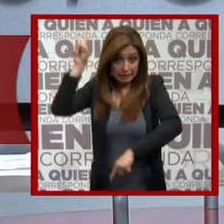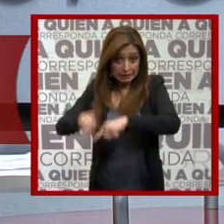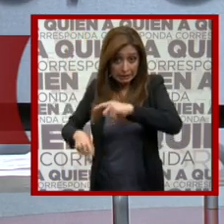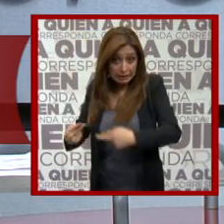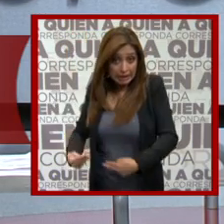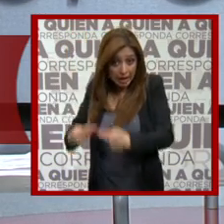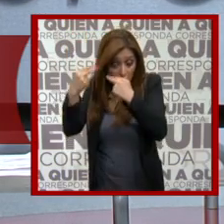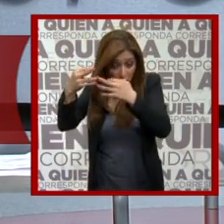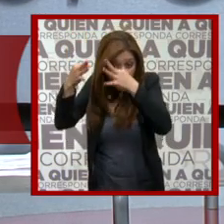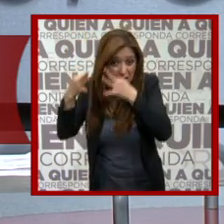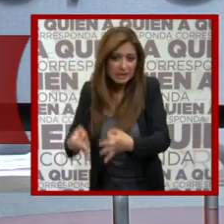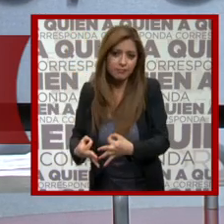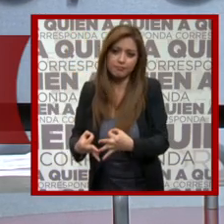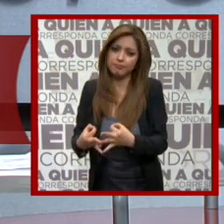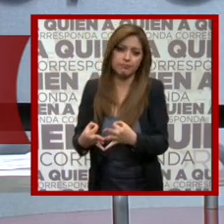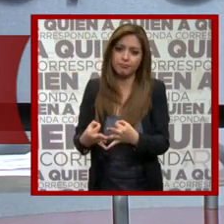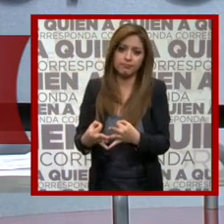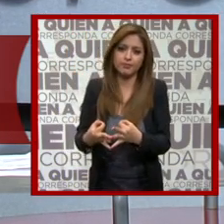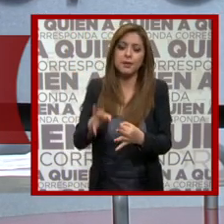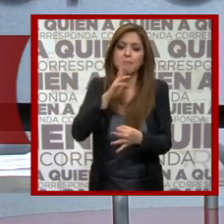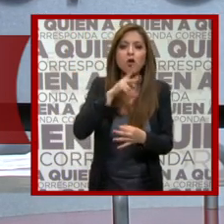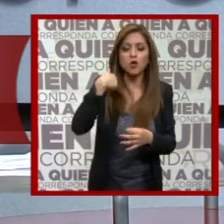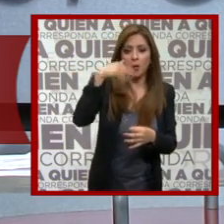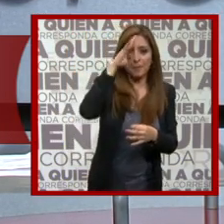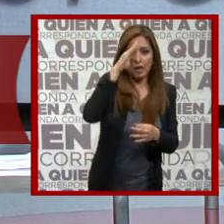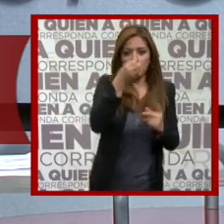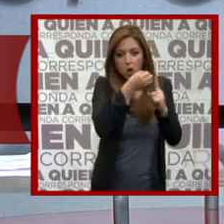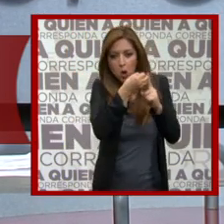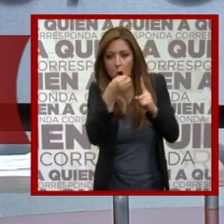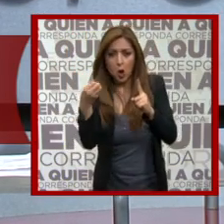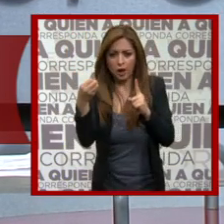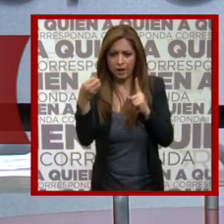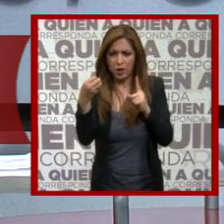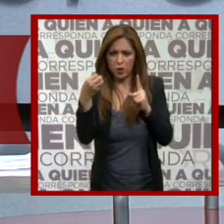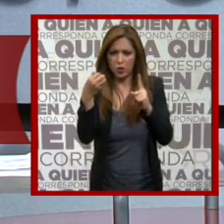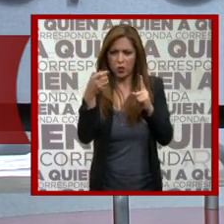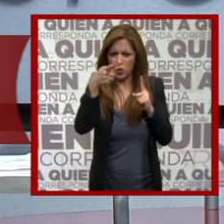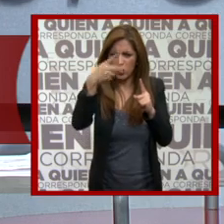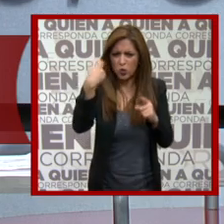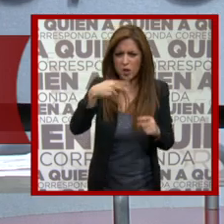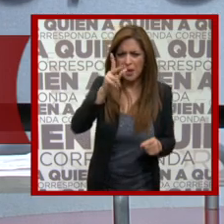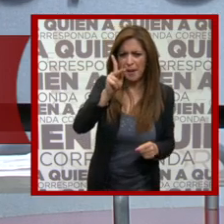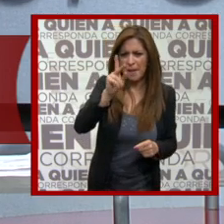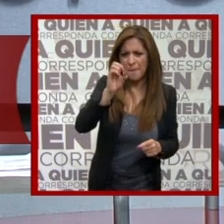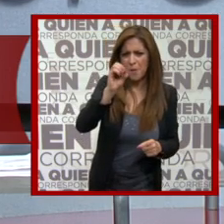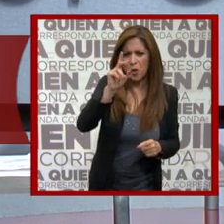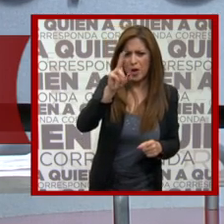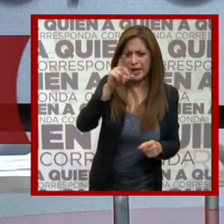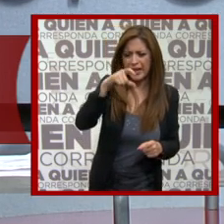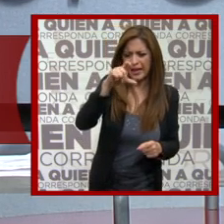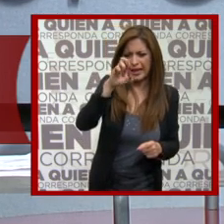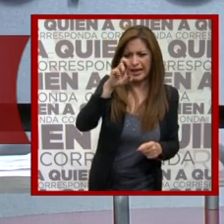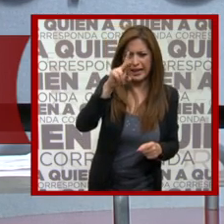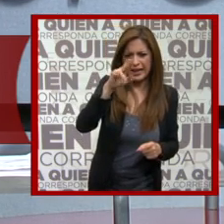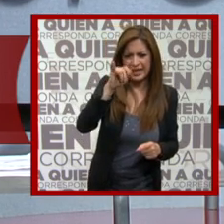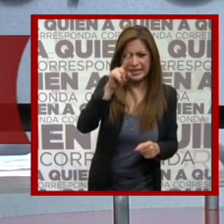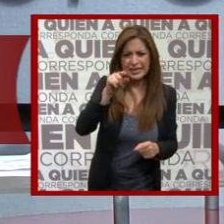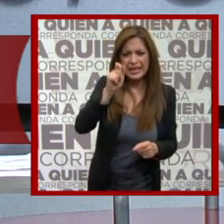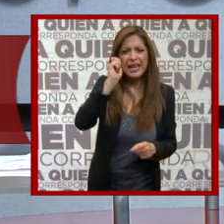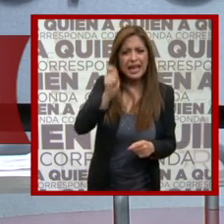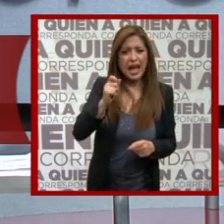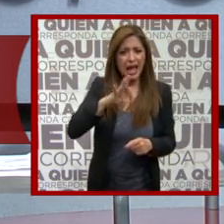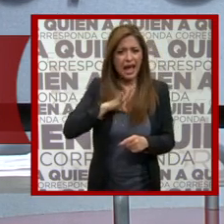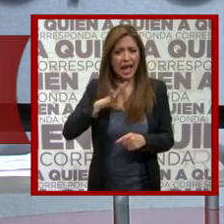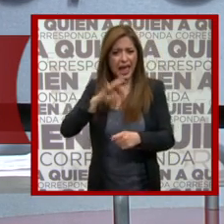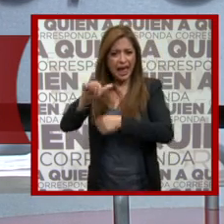negocio, se puede poner ordenado. ¿Usted conoce una porqueriza donde tienen los puercos? Hay dos estilos de